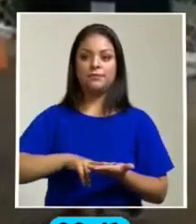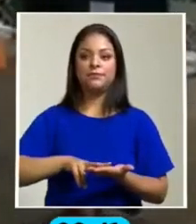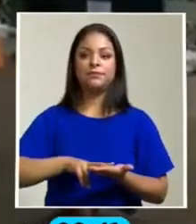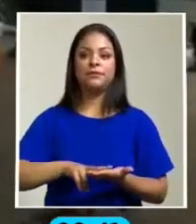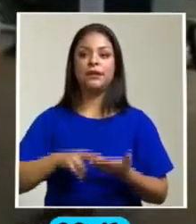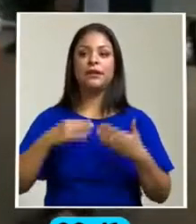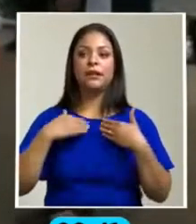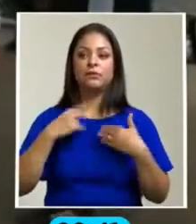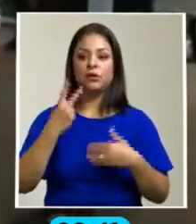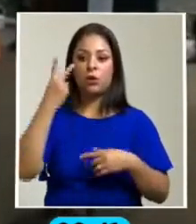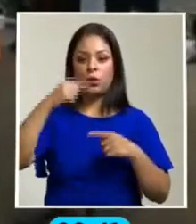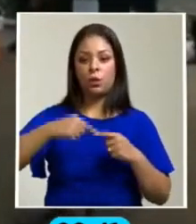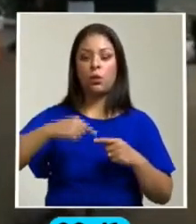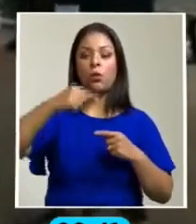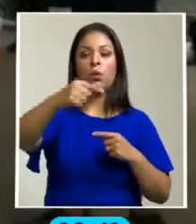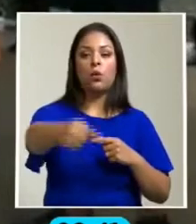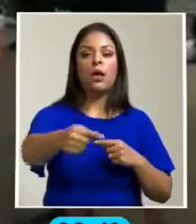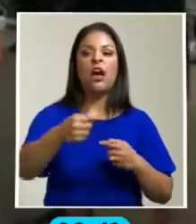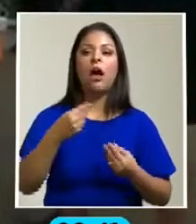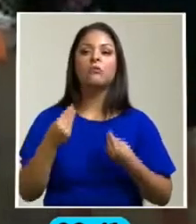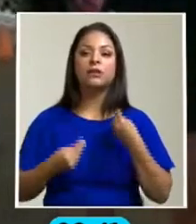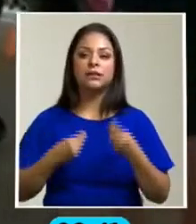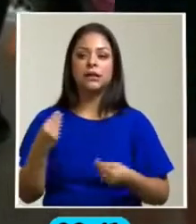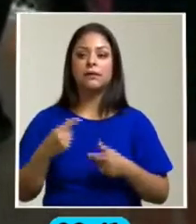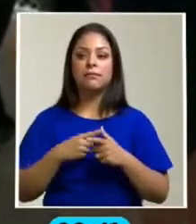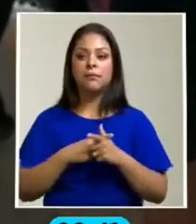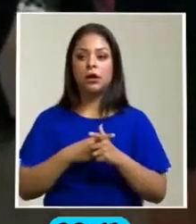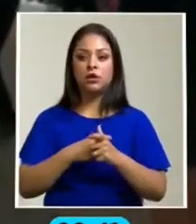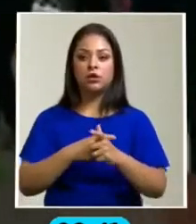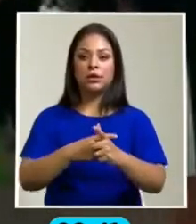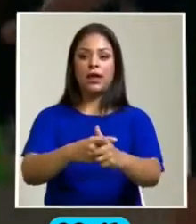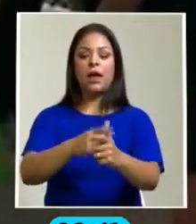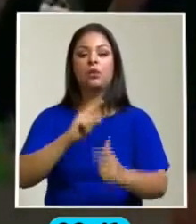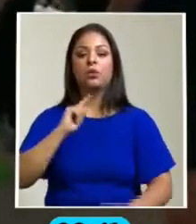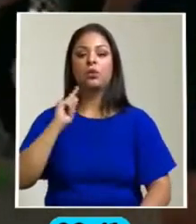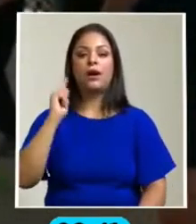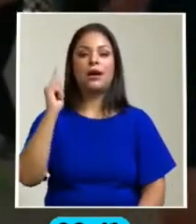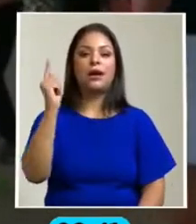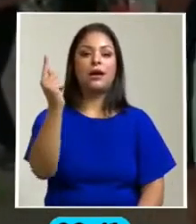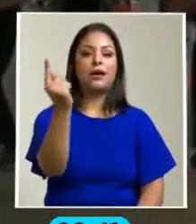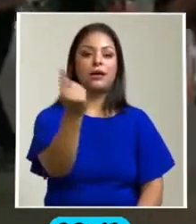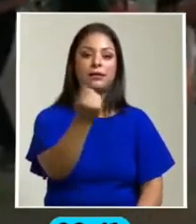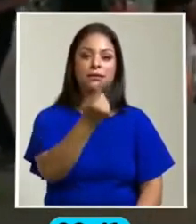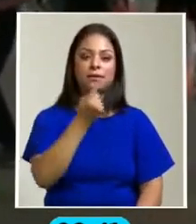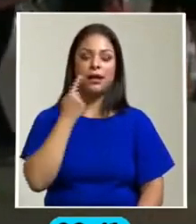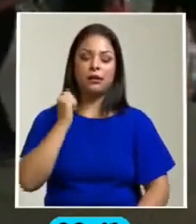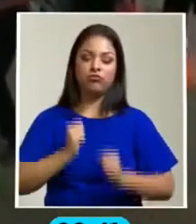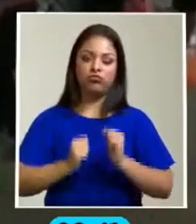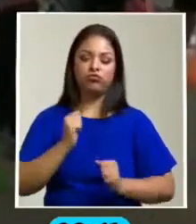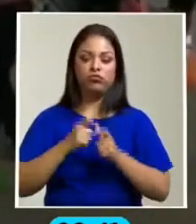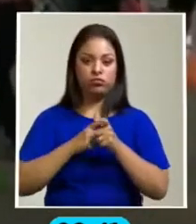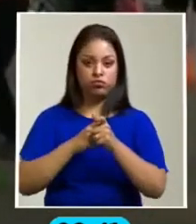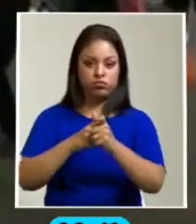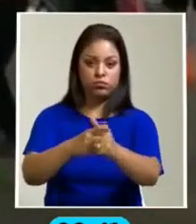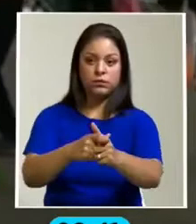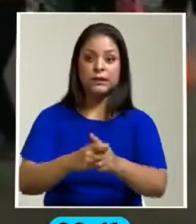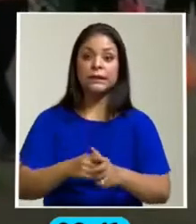allá. Vamos a ir en velocidad, le damos vuelta al cono y regresamos en velocidad, ¿ok? Vamos a